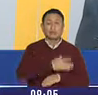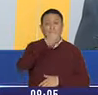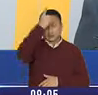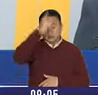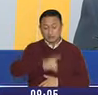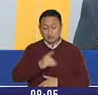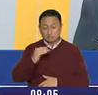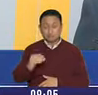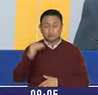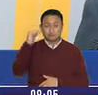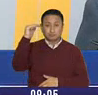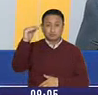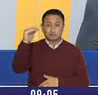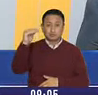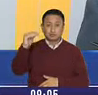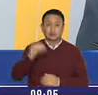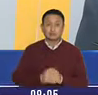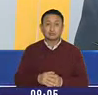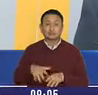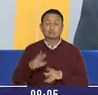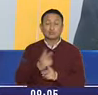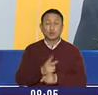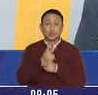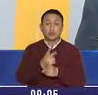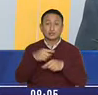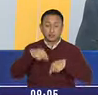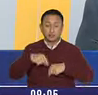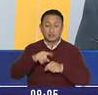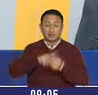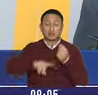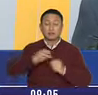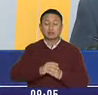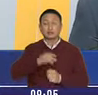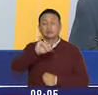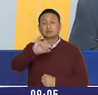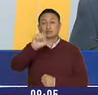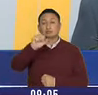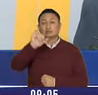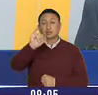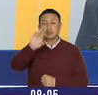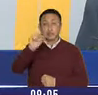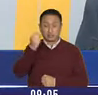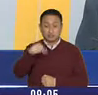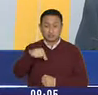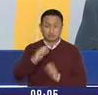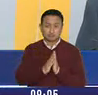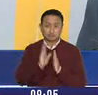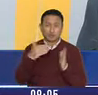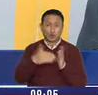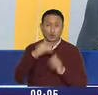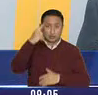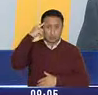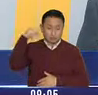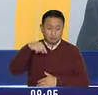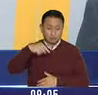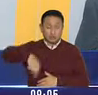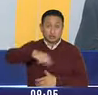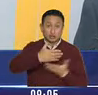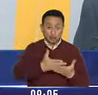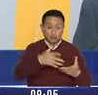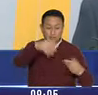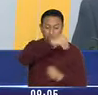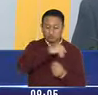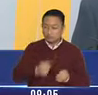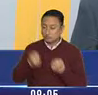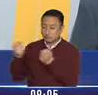segunda instancia en la acción de protección planteada por los hermanos Isaías contra el Estado ecuatoriano a efectos de obtener la devolución